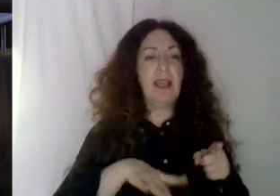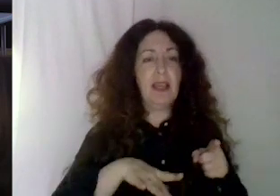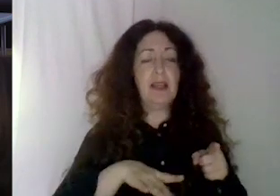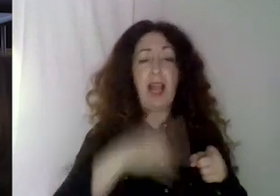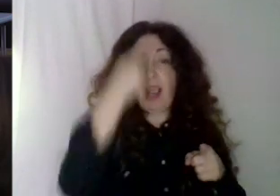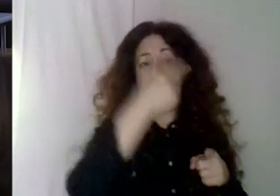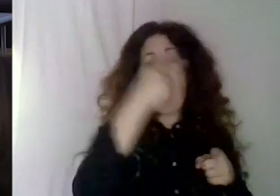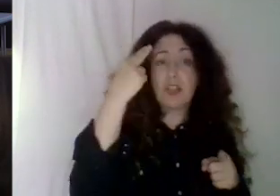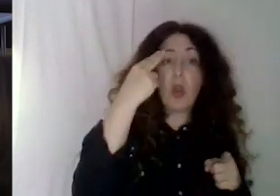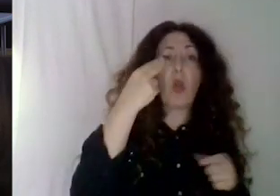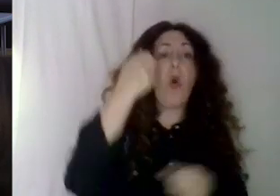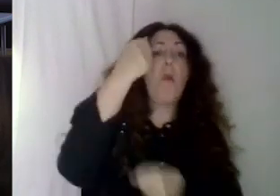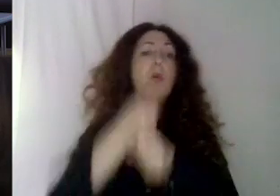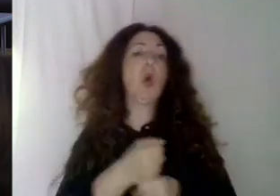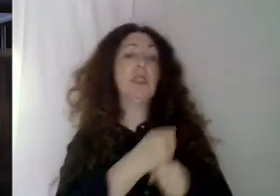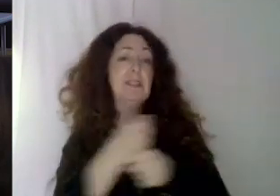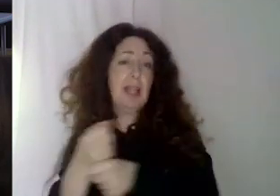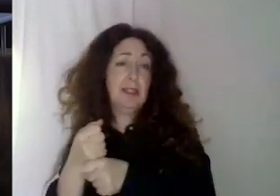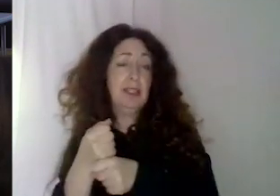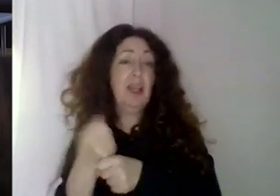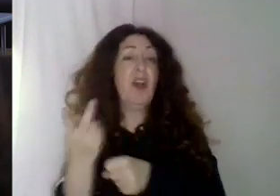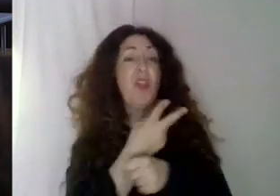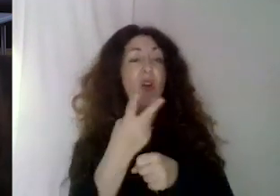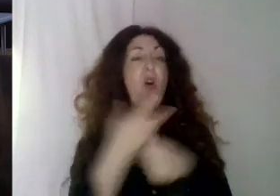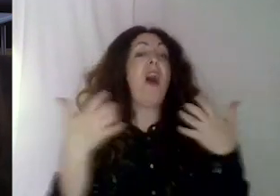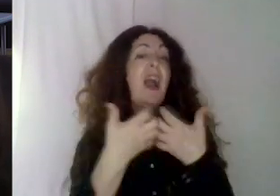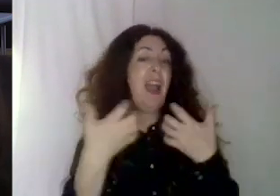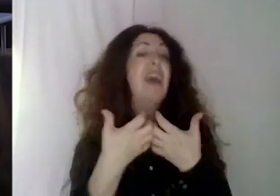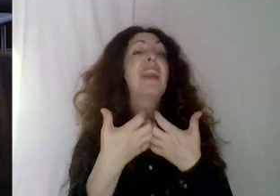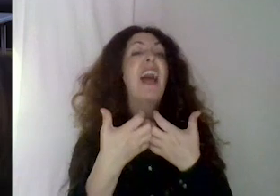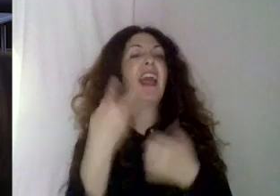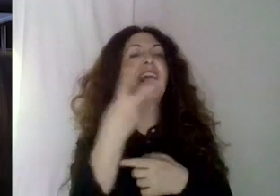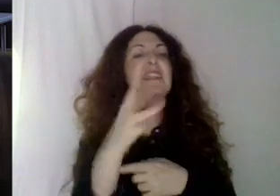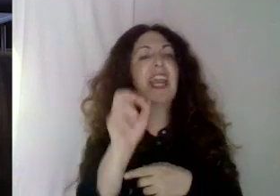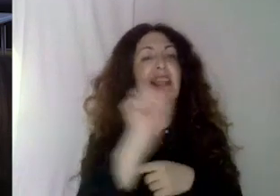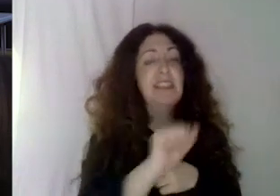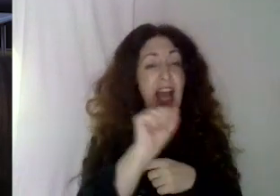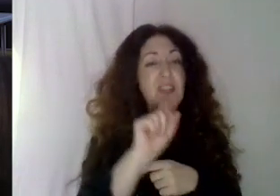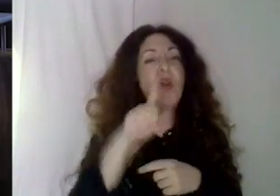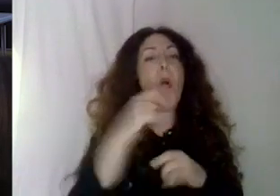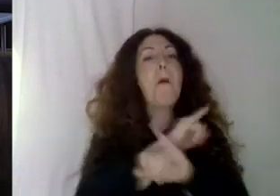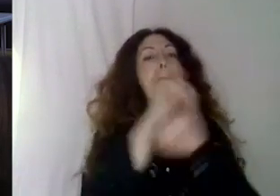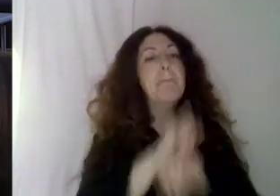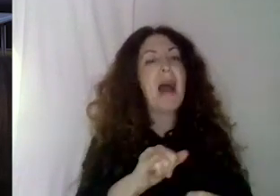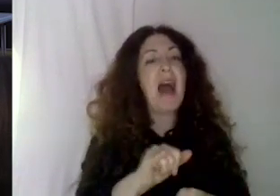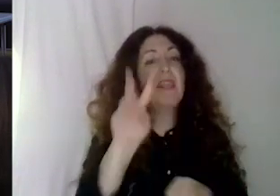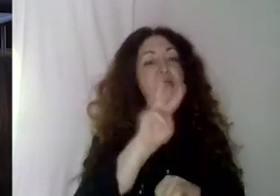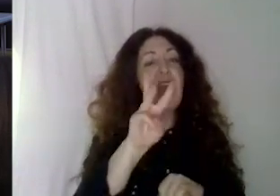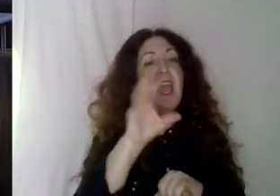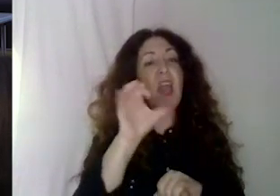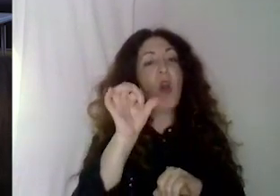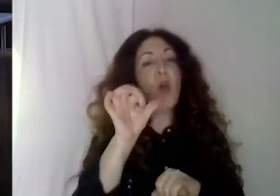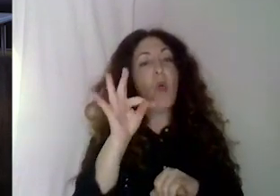Guerra de los 30 años, con la paz de Westfalia que reorganiza el territorio de Europa hasta nuestros días, son palabras